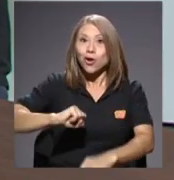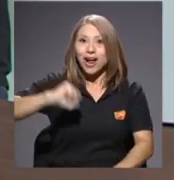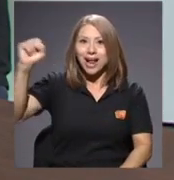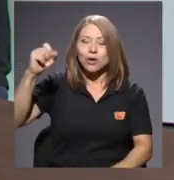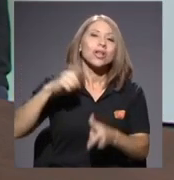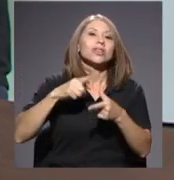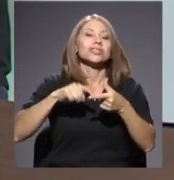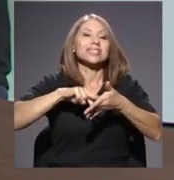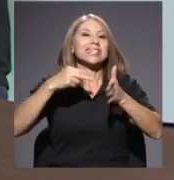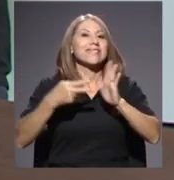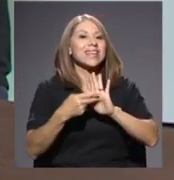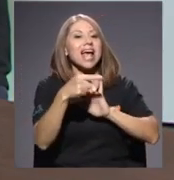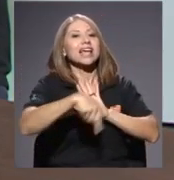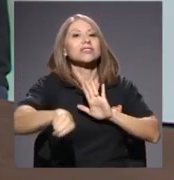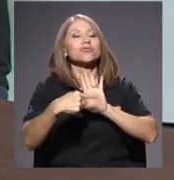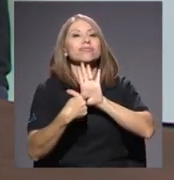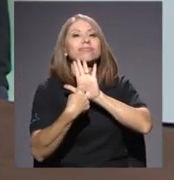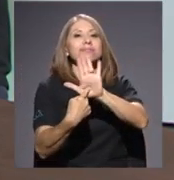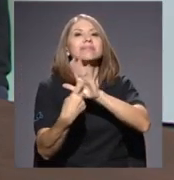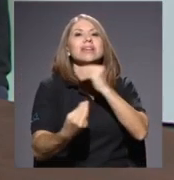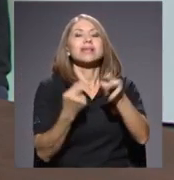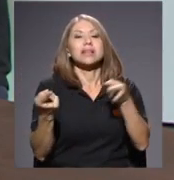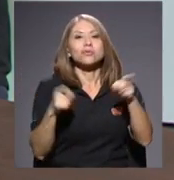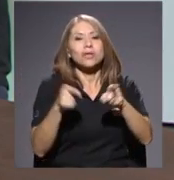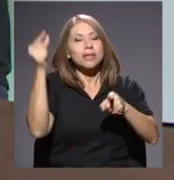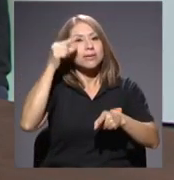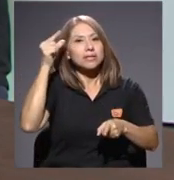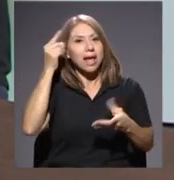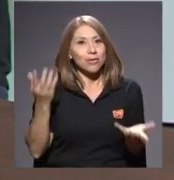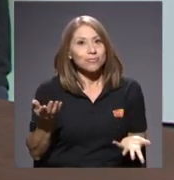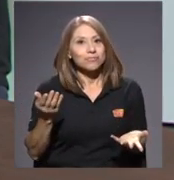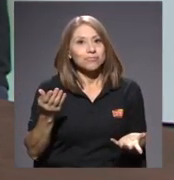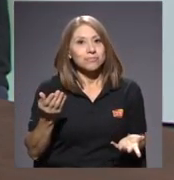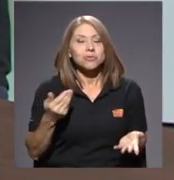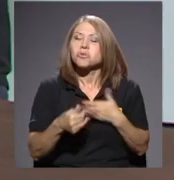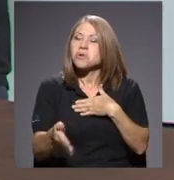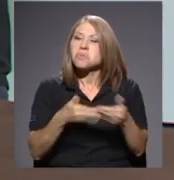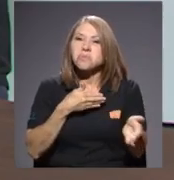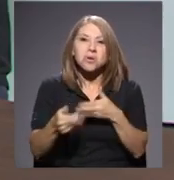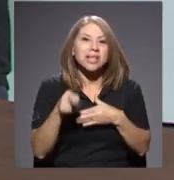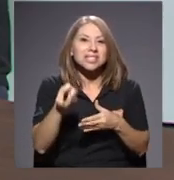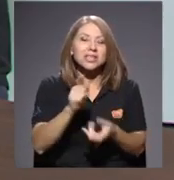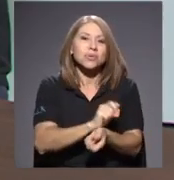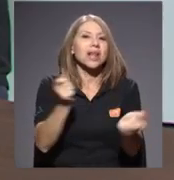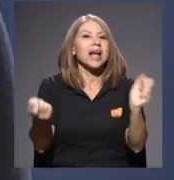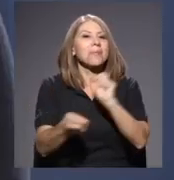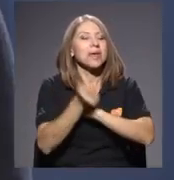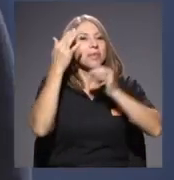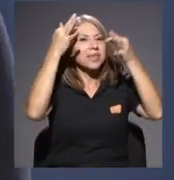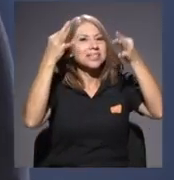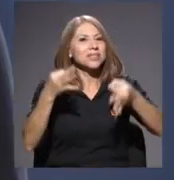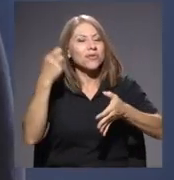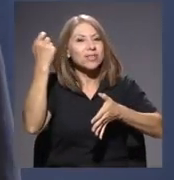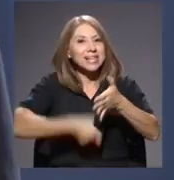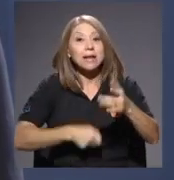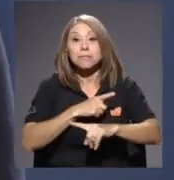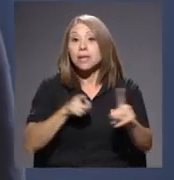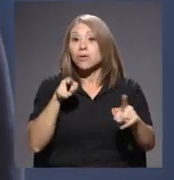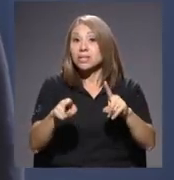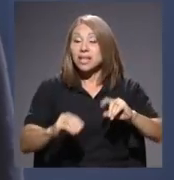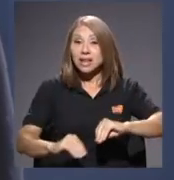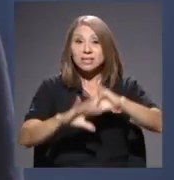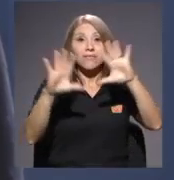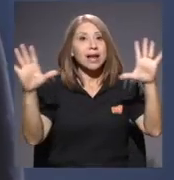que está sucediendo en el Estado, independientemente de que eso hubiese cambiado o no la decisión fiscal, pero esa transparencia es lo que yo sí celebro de